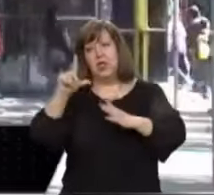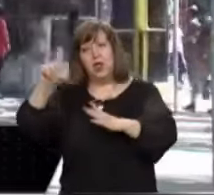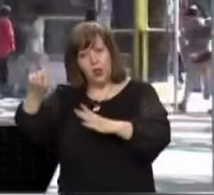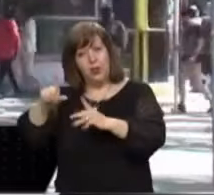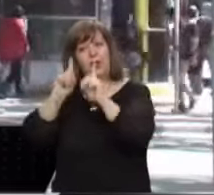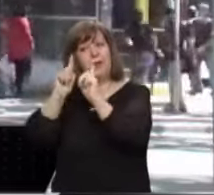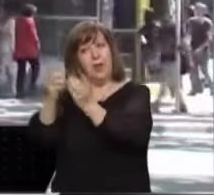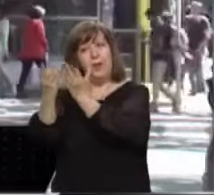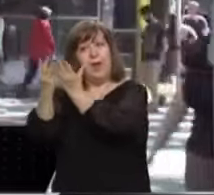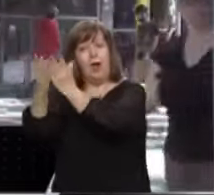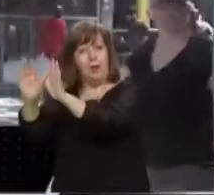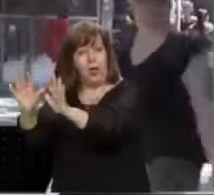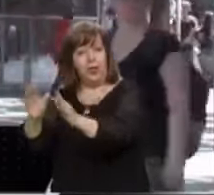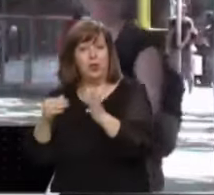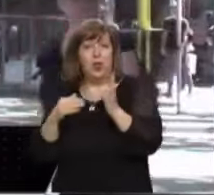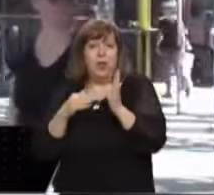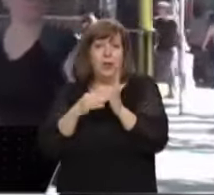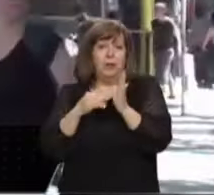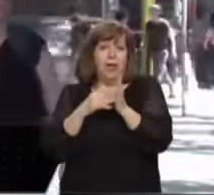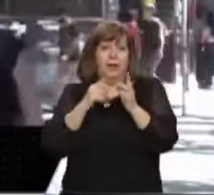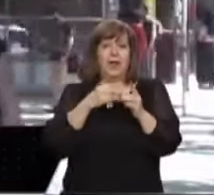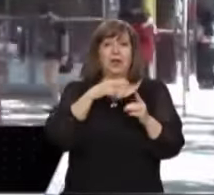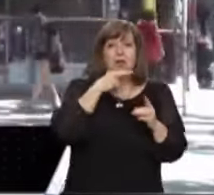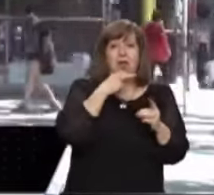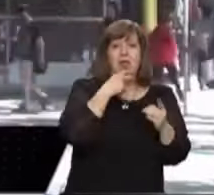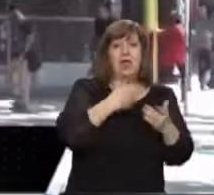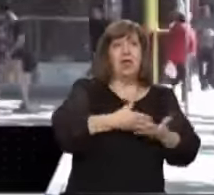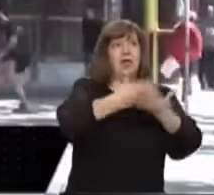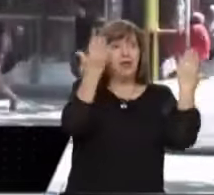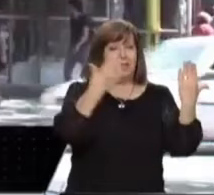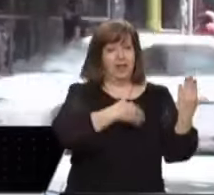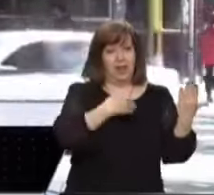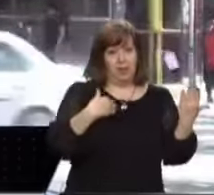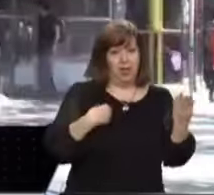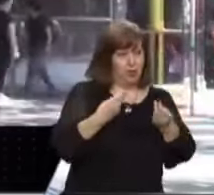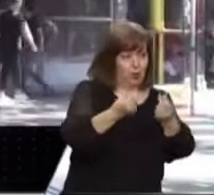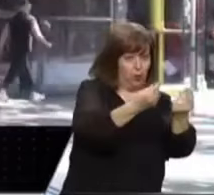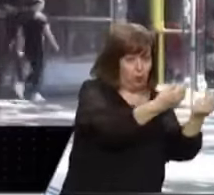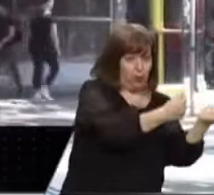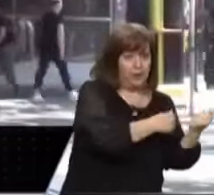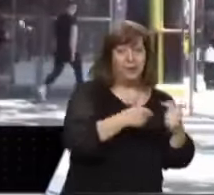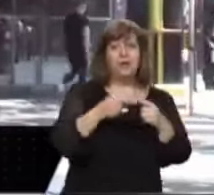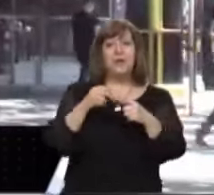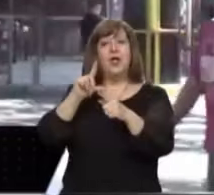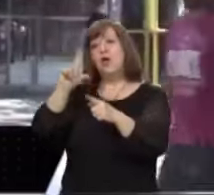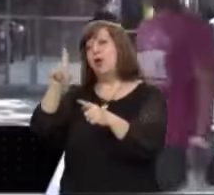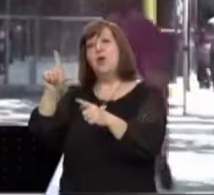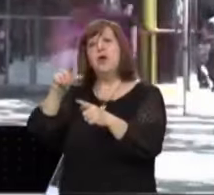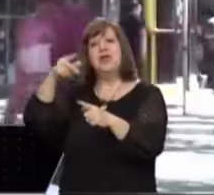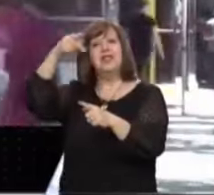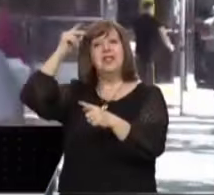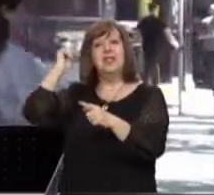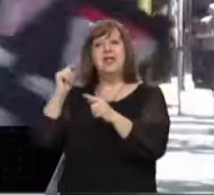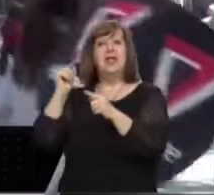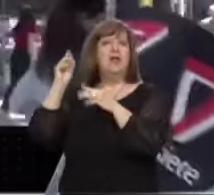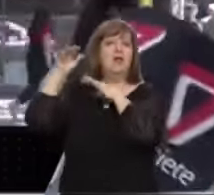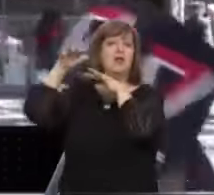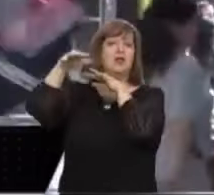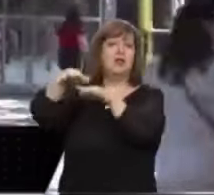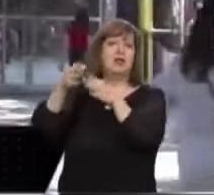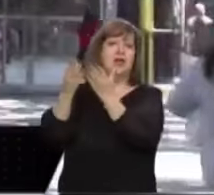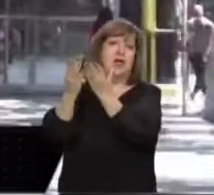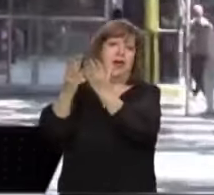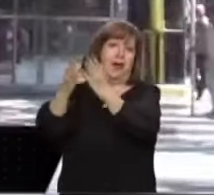en relación con víspera del Día de la Madre se va a abrir. Y bueno, para eso la CECITIS está organizando múltiples eventos.